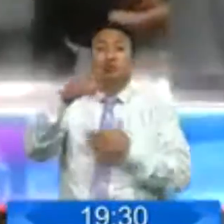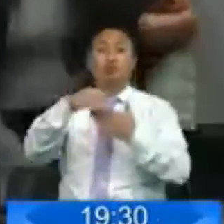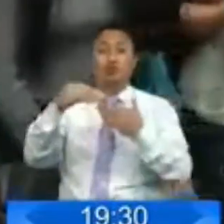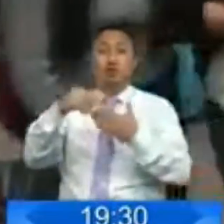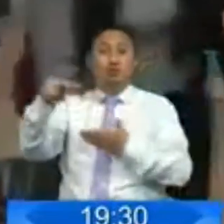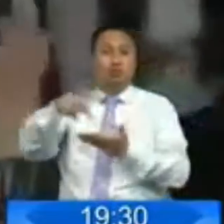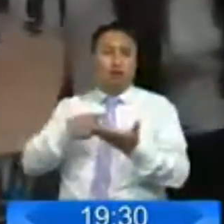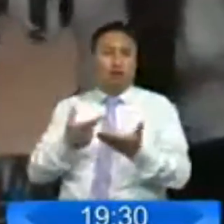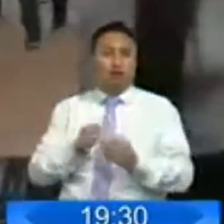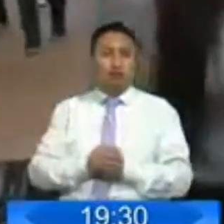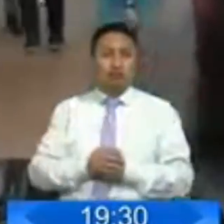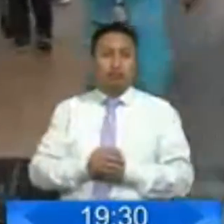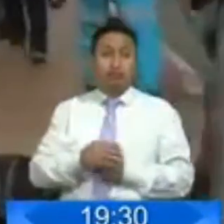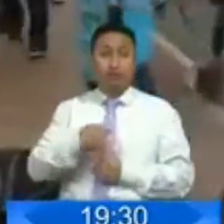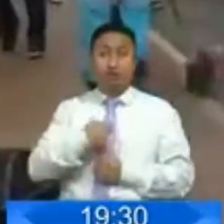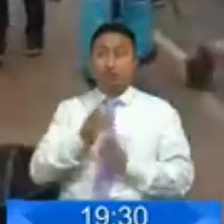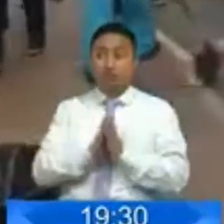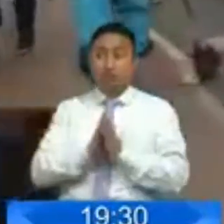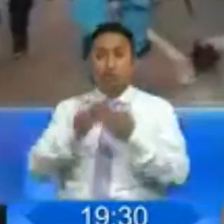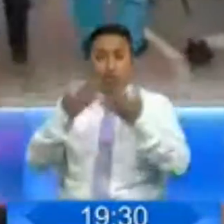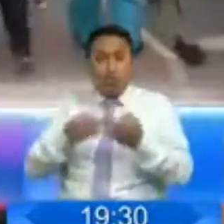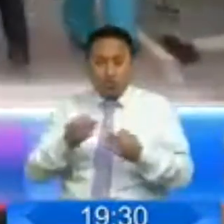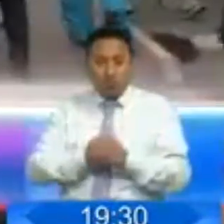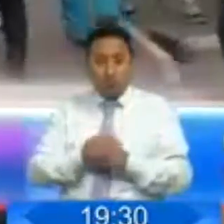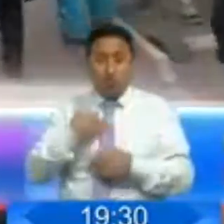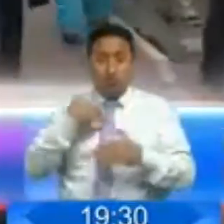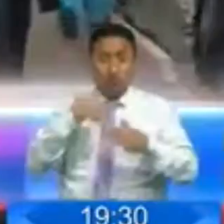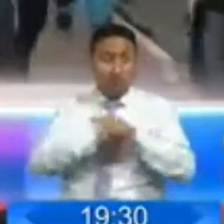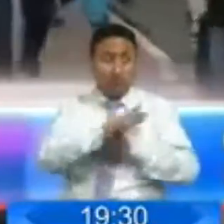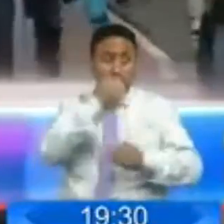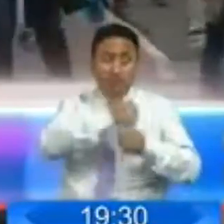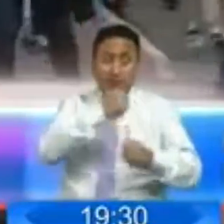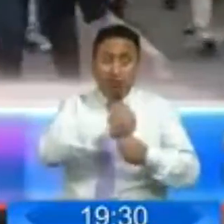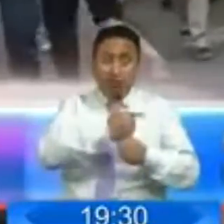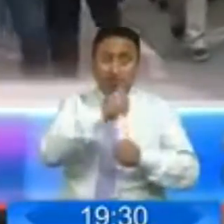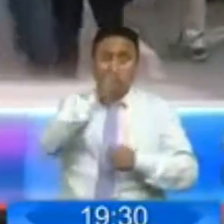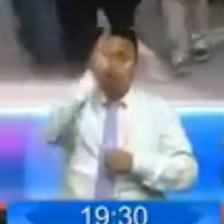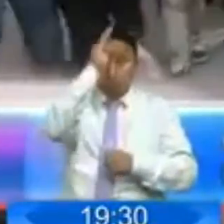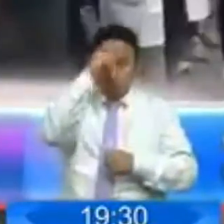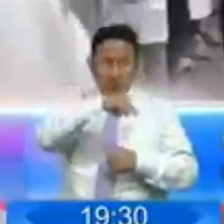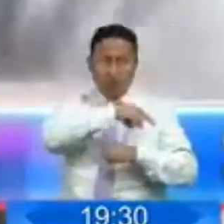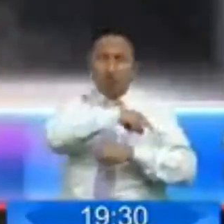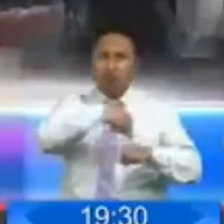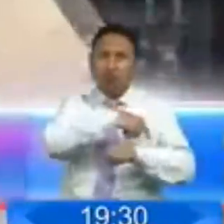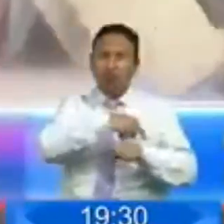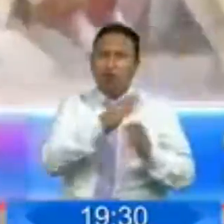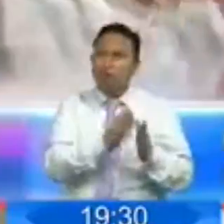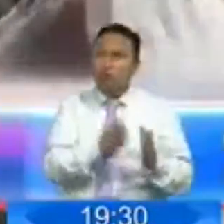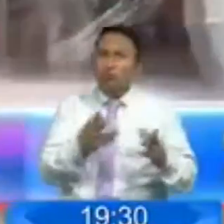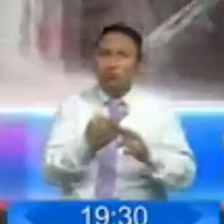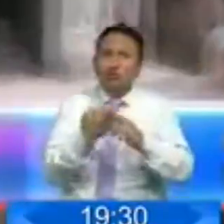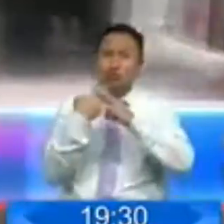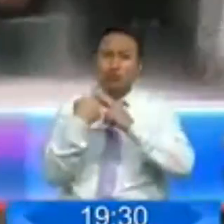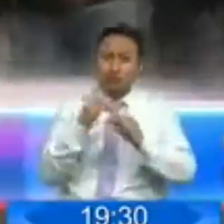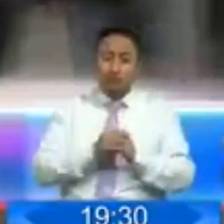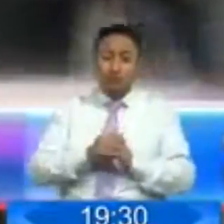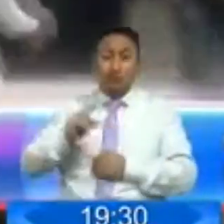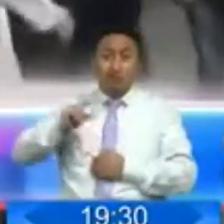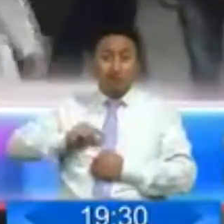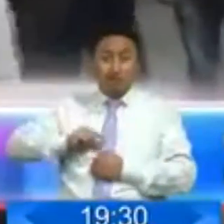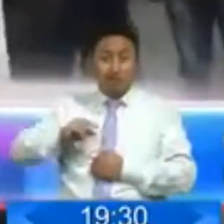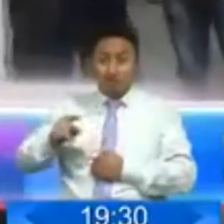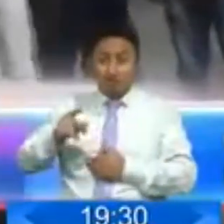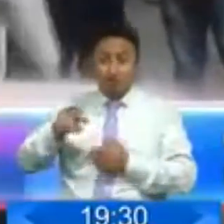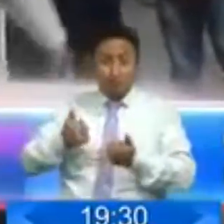$294. Creen que su petición es justa, ya que como internos cumplen demasiadas funciones en sus actividades dentro del hospital y con salarios no ajustados a la